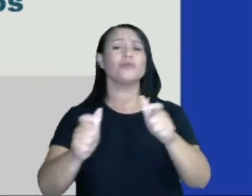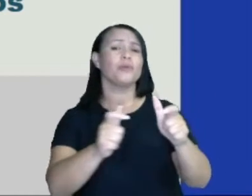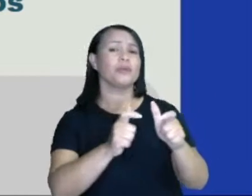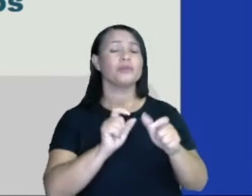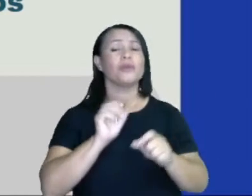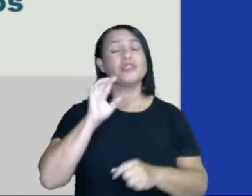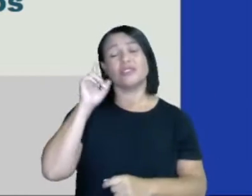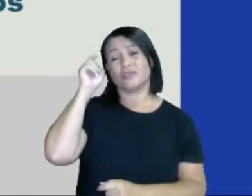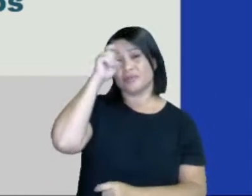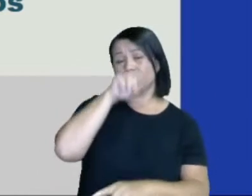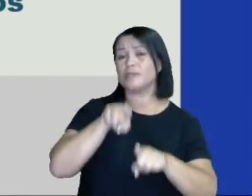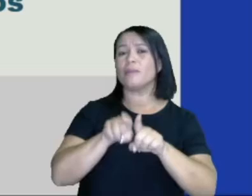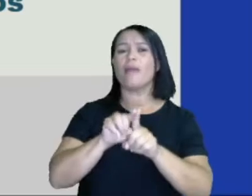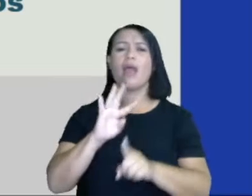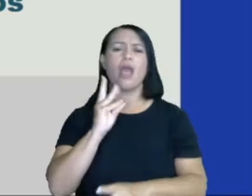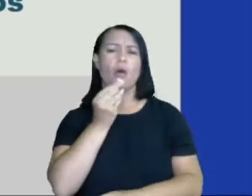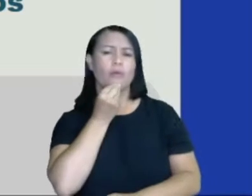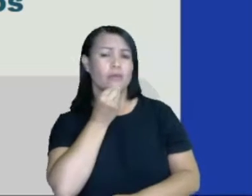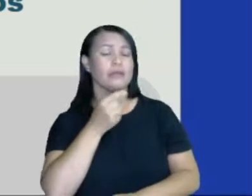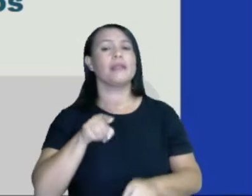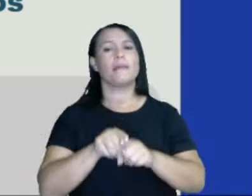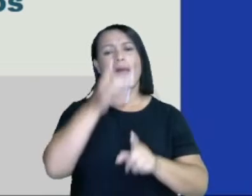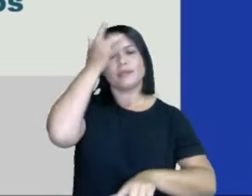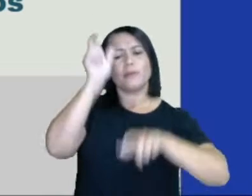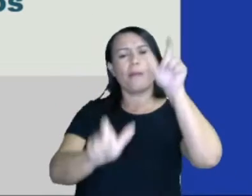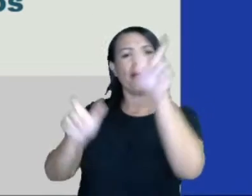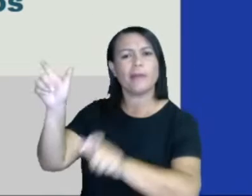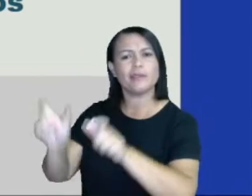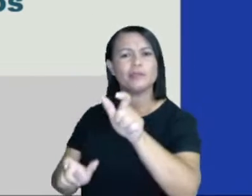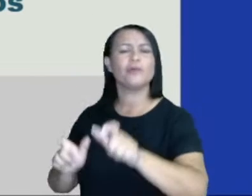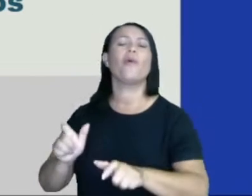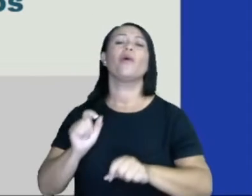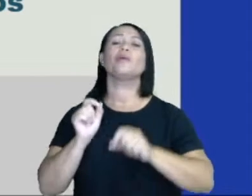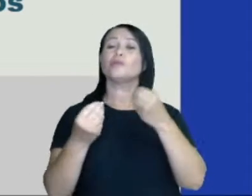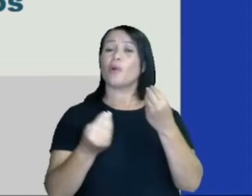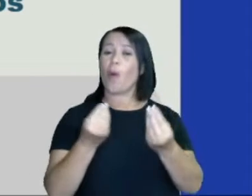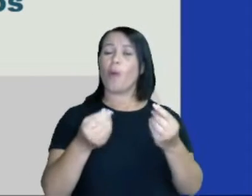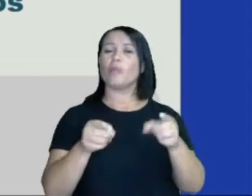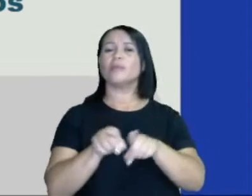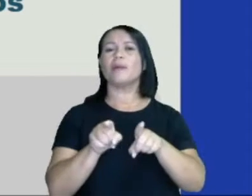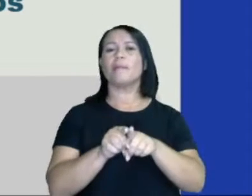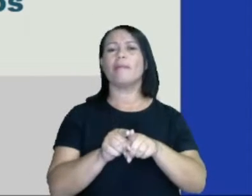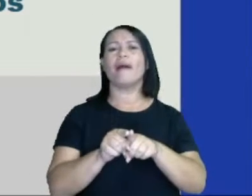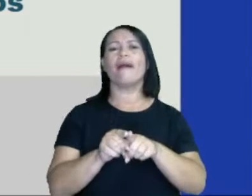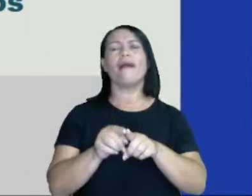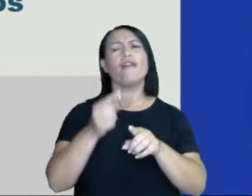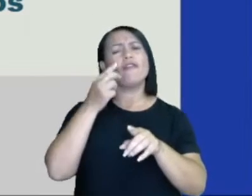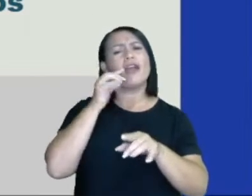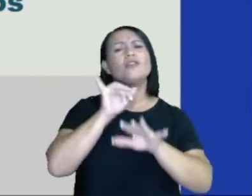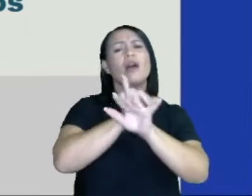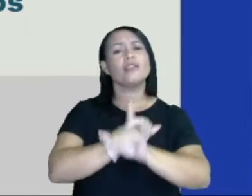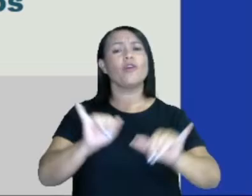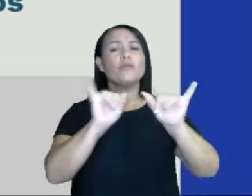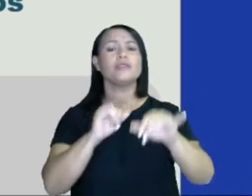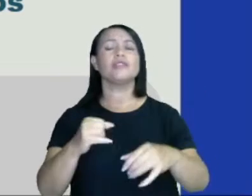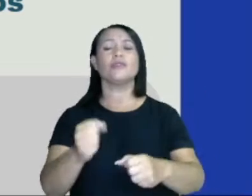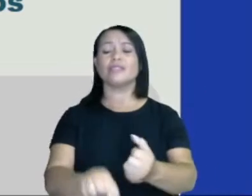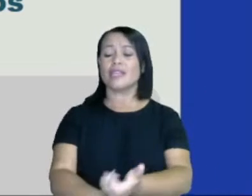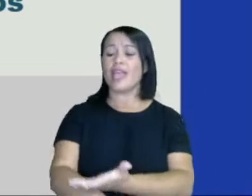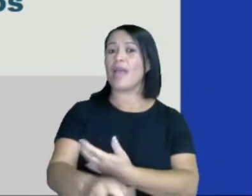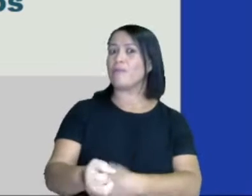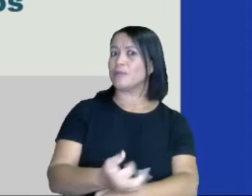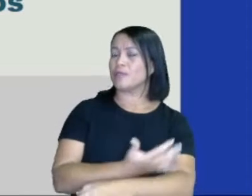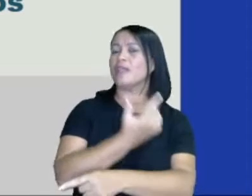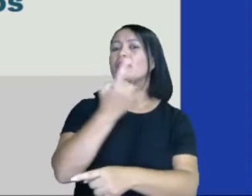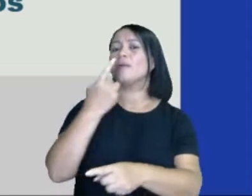y oportunidades. Los seres humanos actuamos considerando la información emocional.